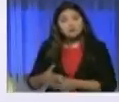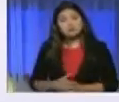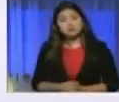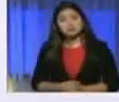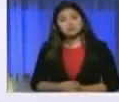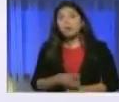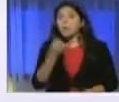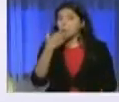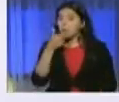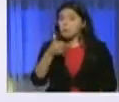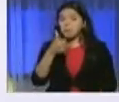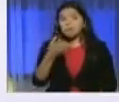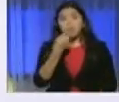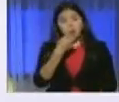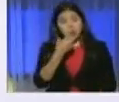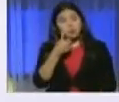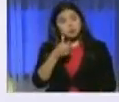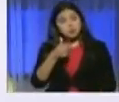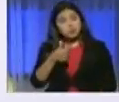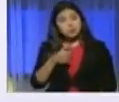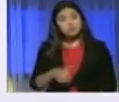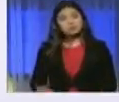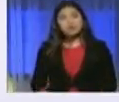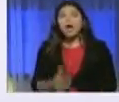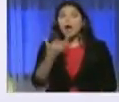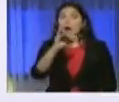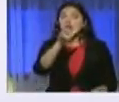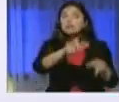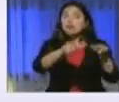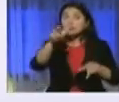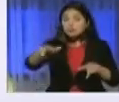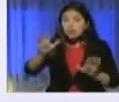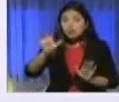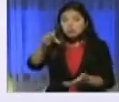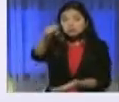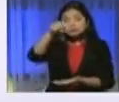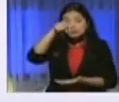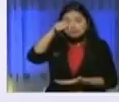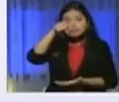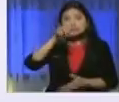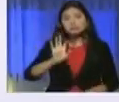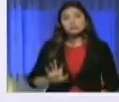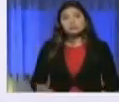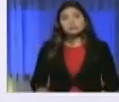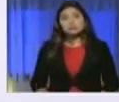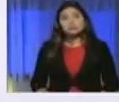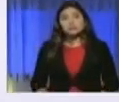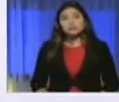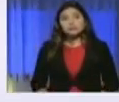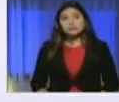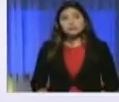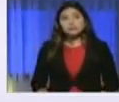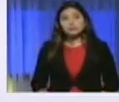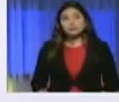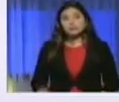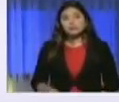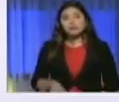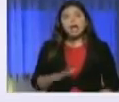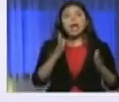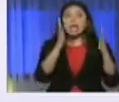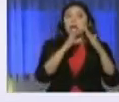Muy buenos, de paso. Hay gente que le llega su CLAP en su